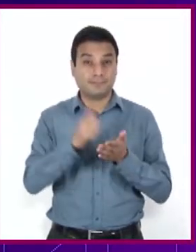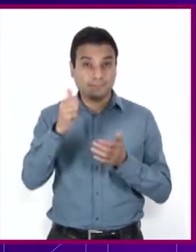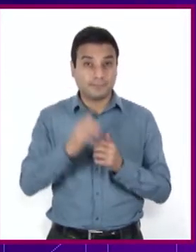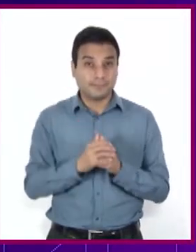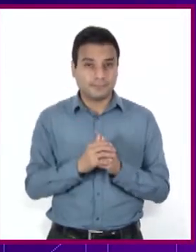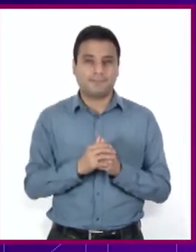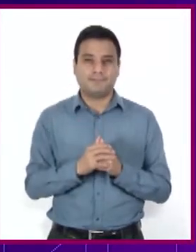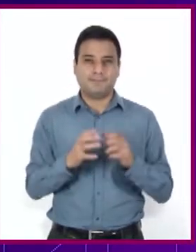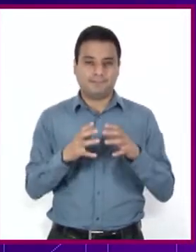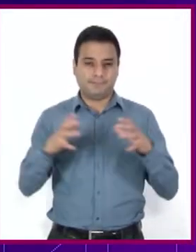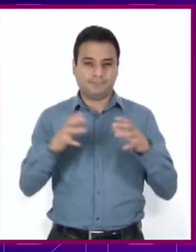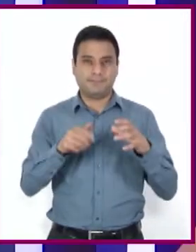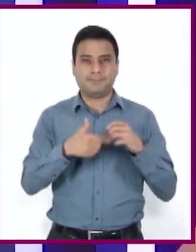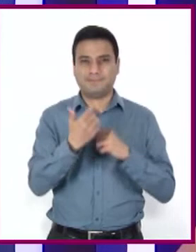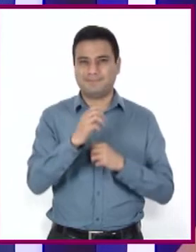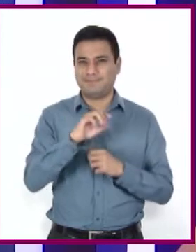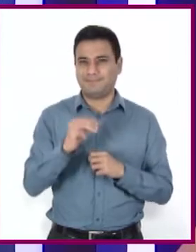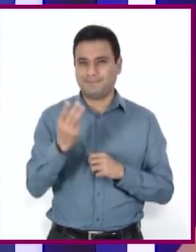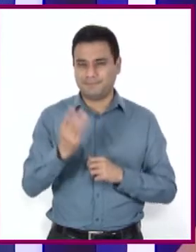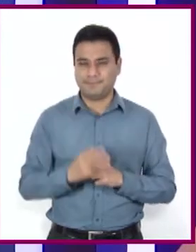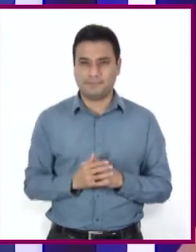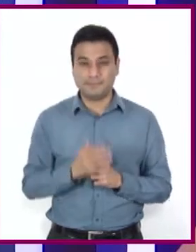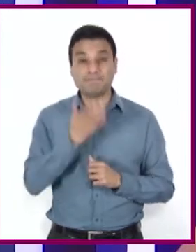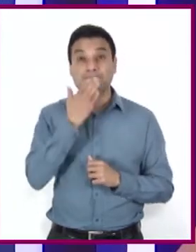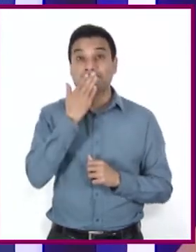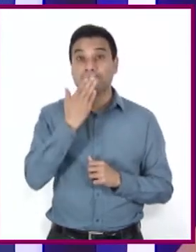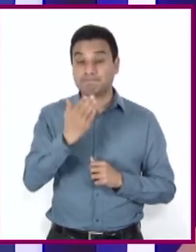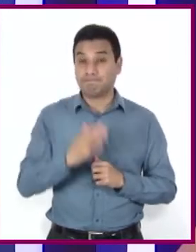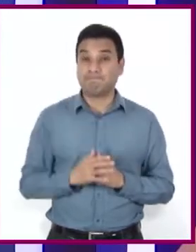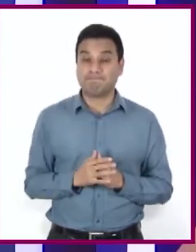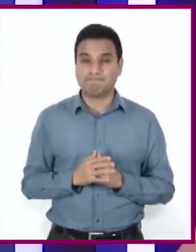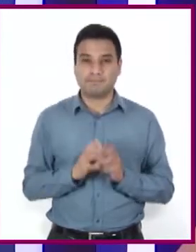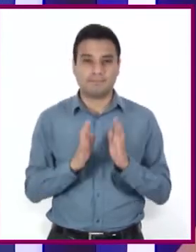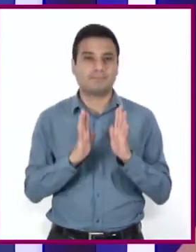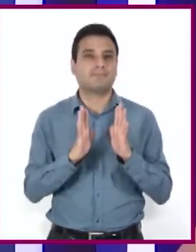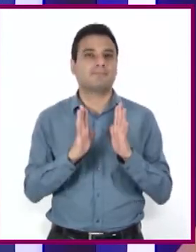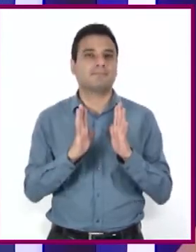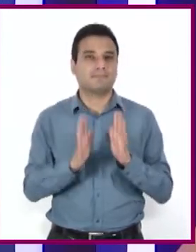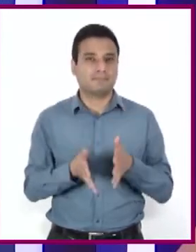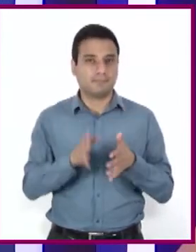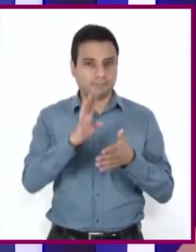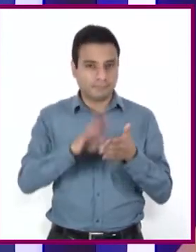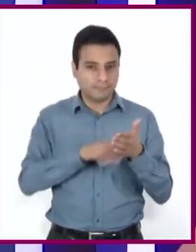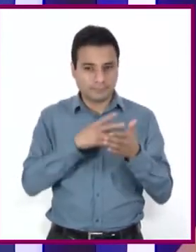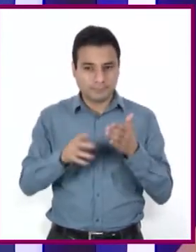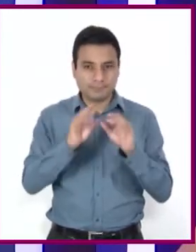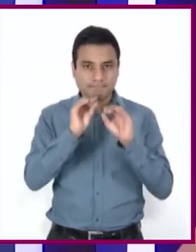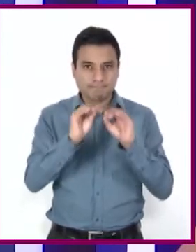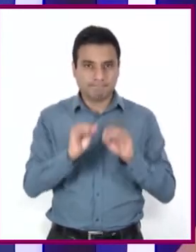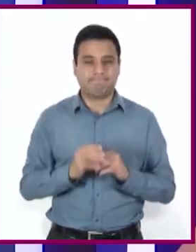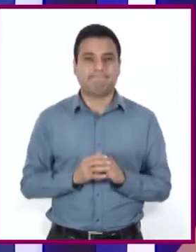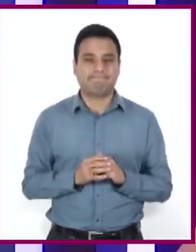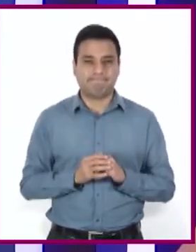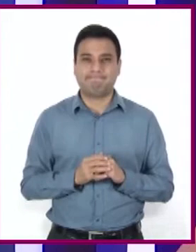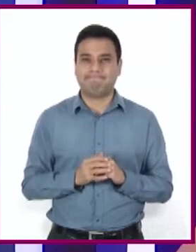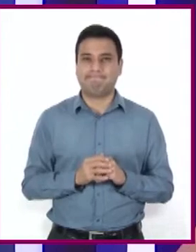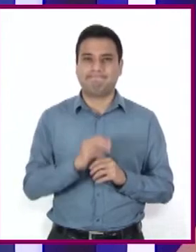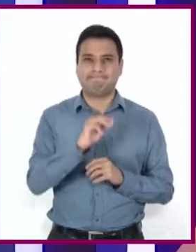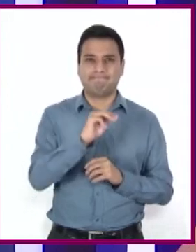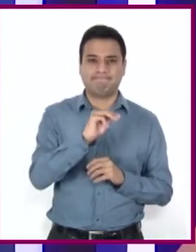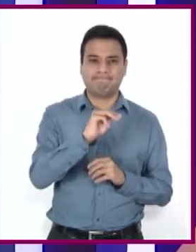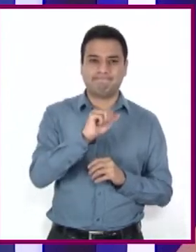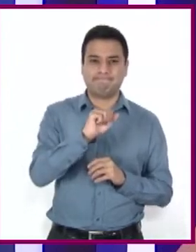12 centímetros cúbicos. Muy bien, hemos completado la tabla con la relación entre masa y